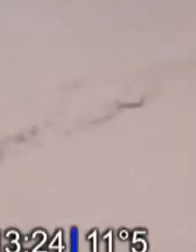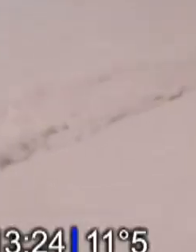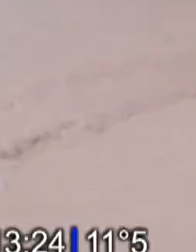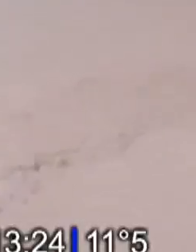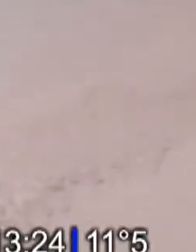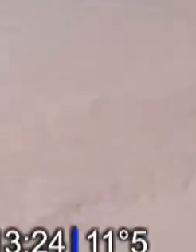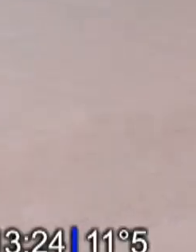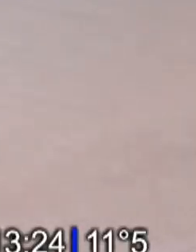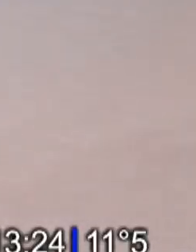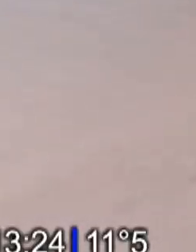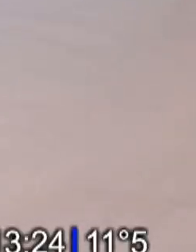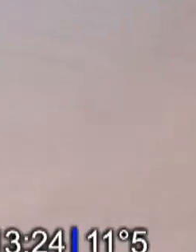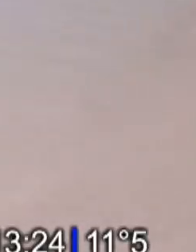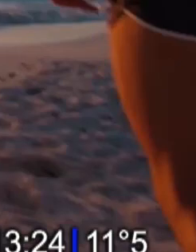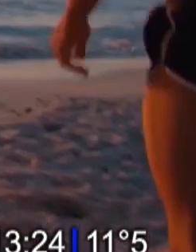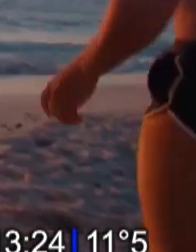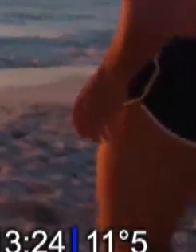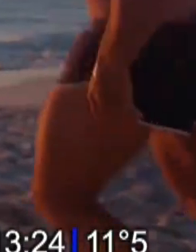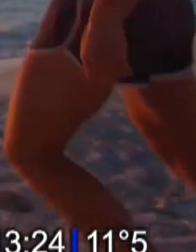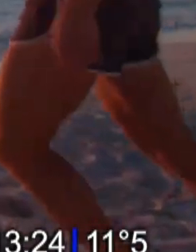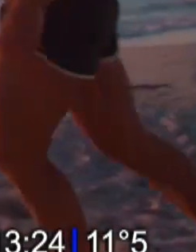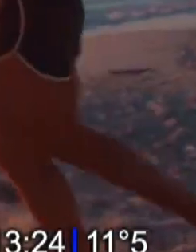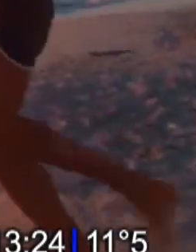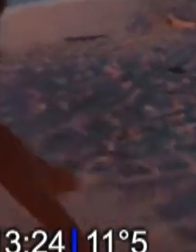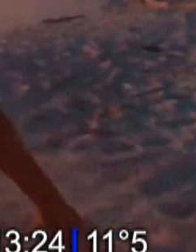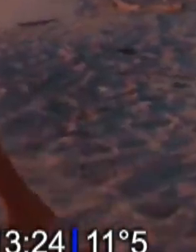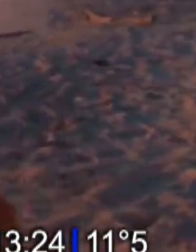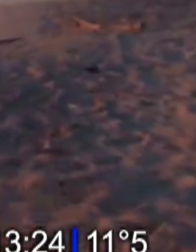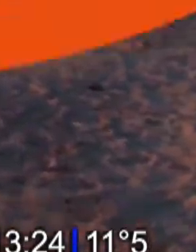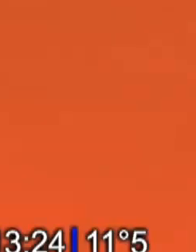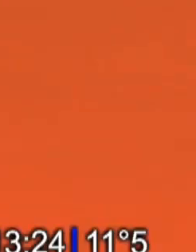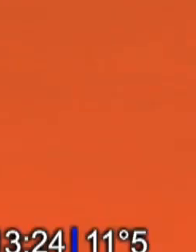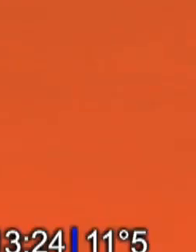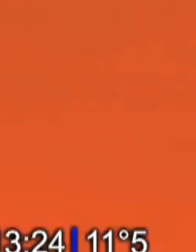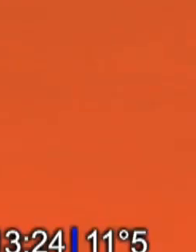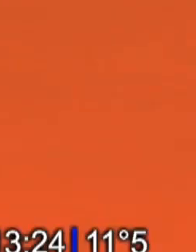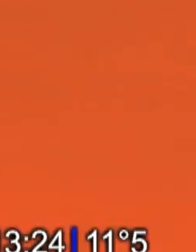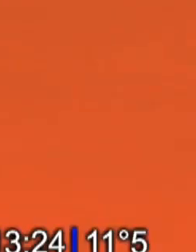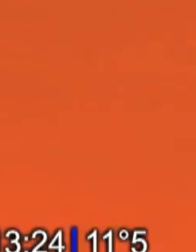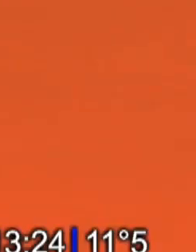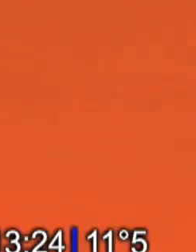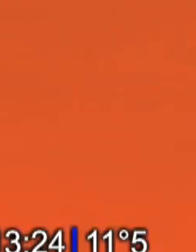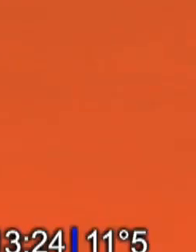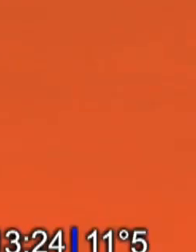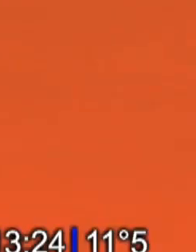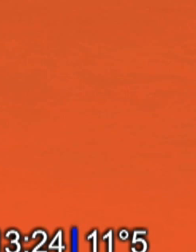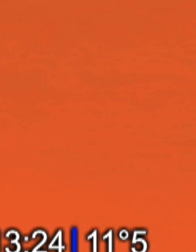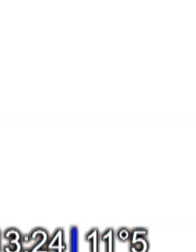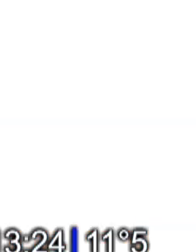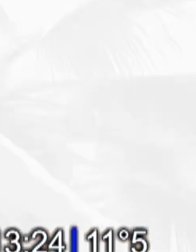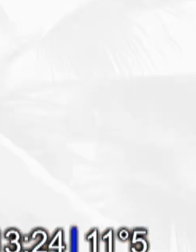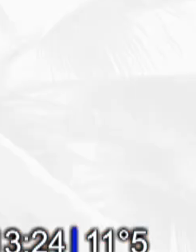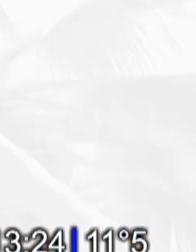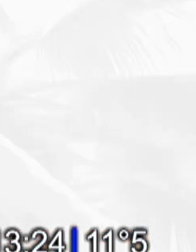Además, te acompañamos a festejar Navidad y Año Nuevo a donde vos quieras. Visítanos en Pringles